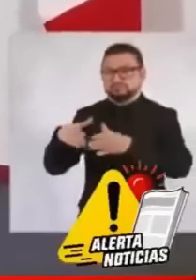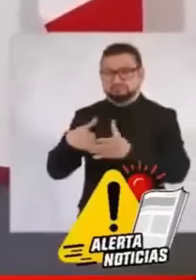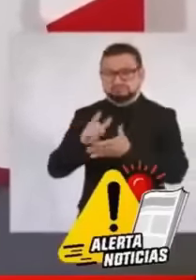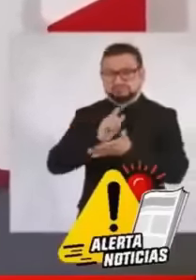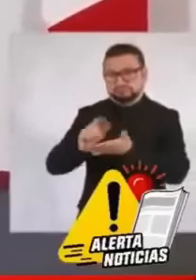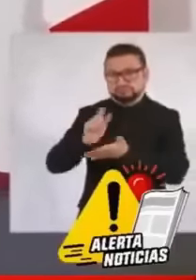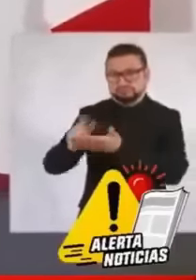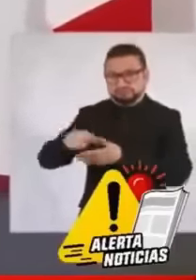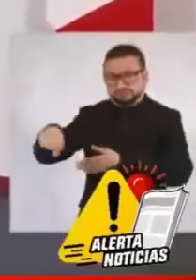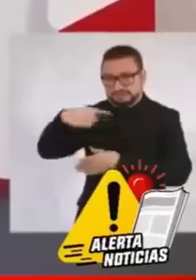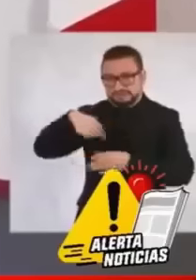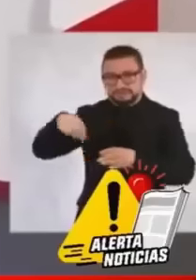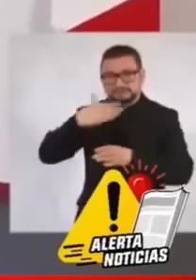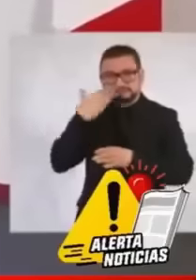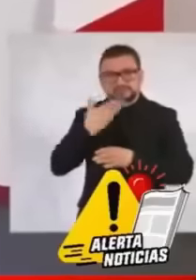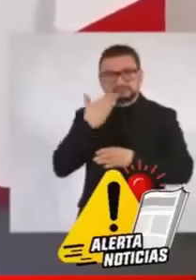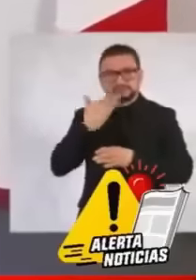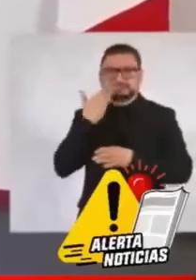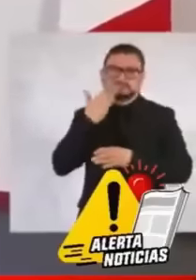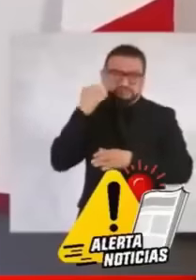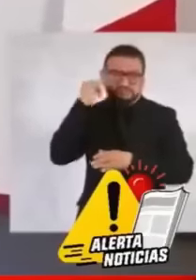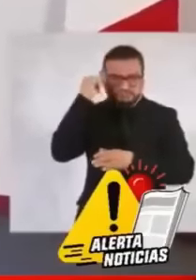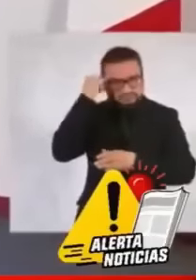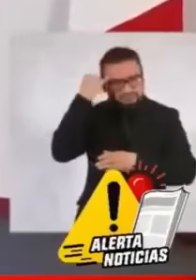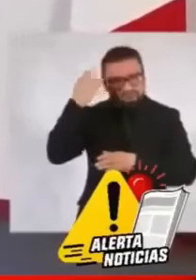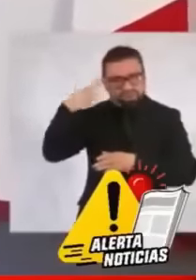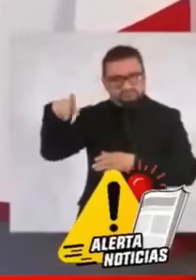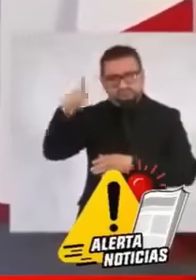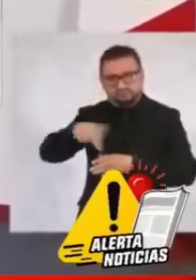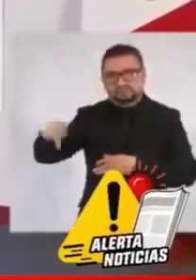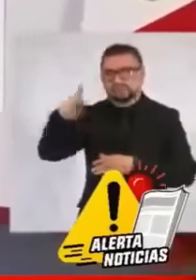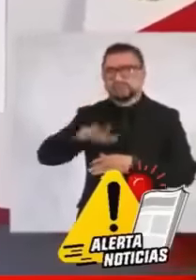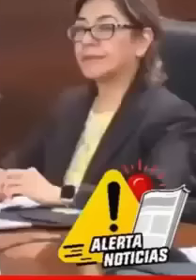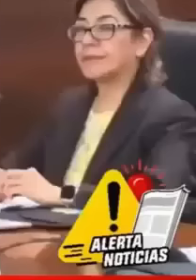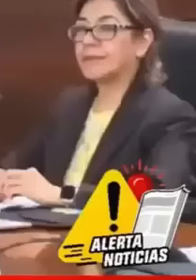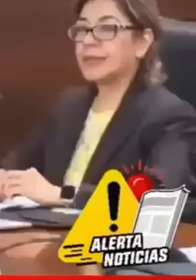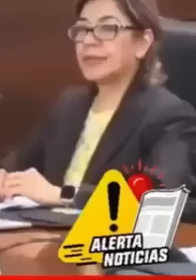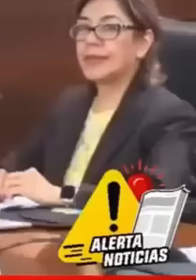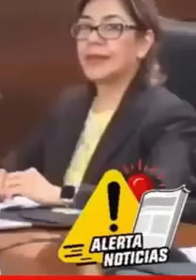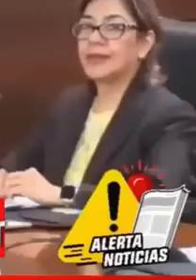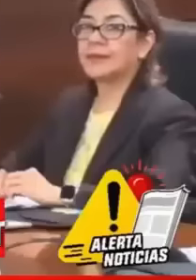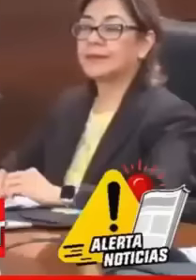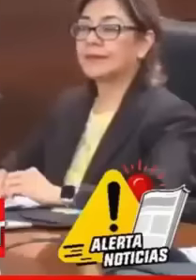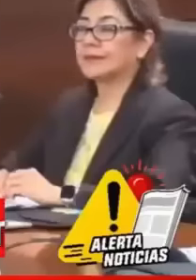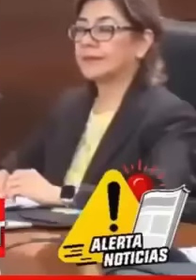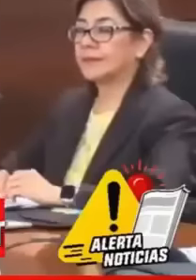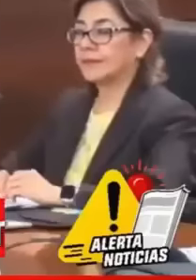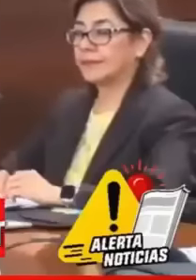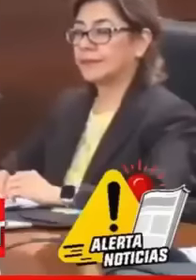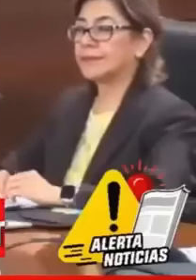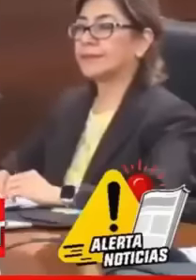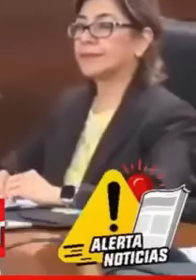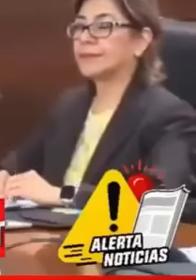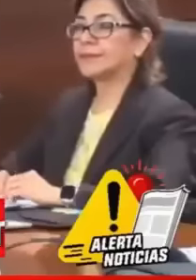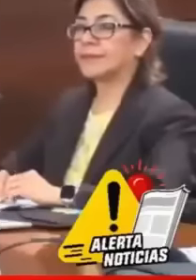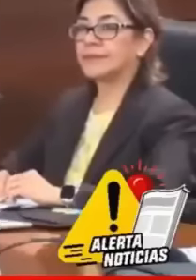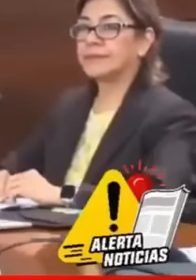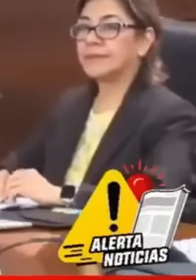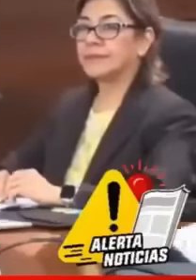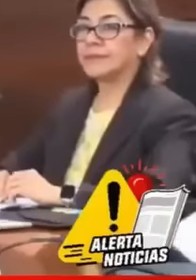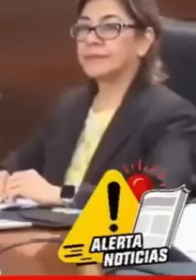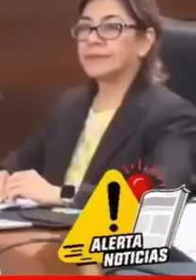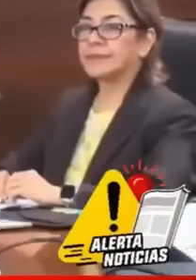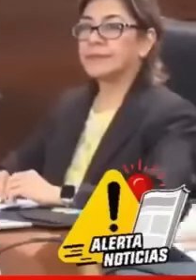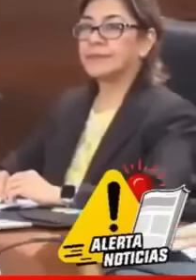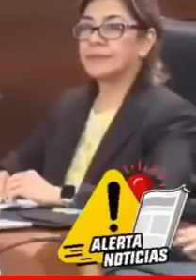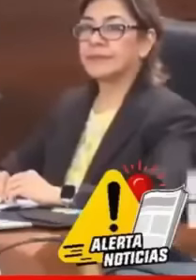sí la autonomía de los institutos, sino que esos institutos son muy susceptibles a ser invadidos por la corrupción. Entonces, en vez de malgastar el